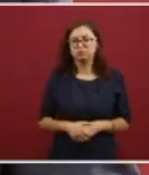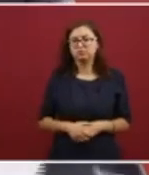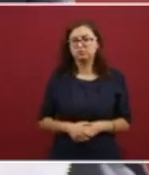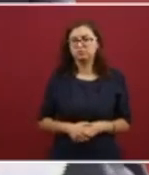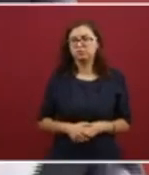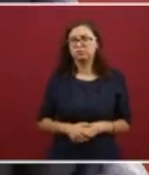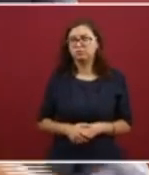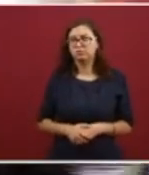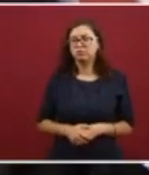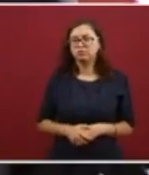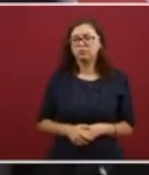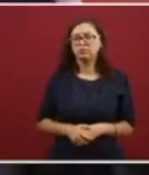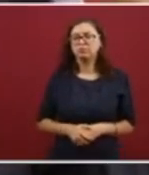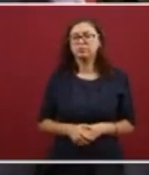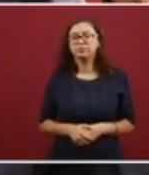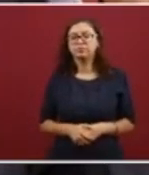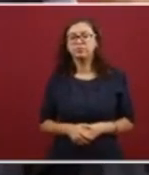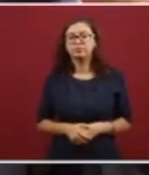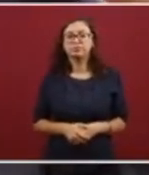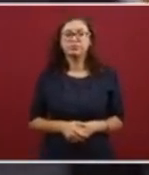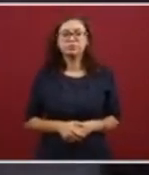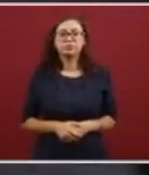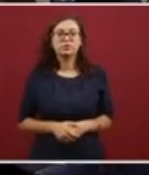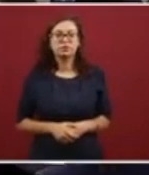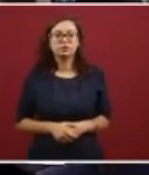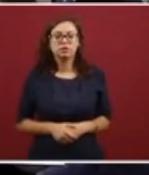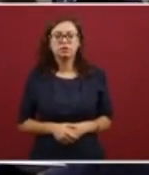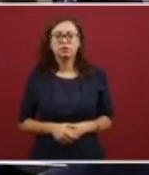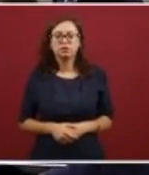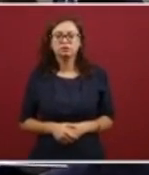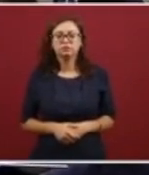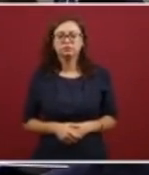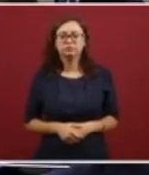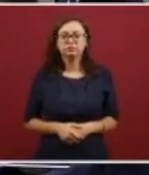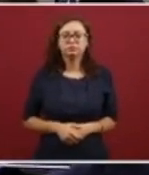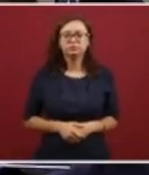Pero otros porque pues